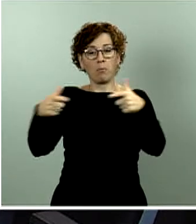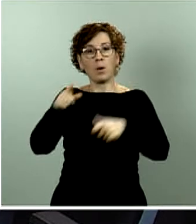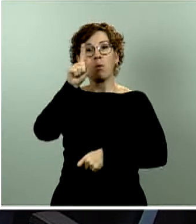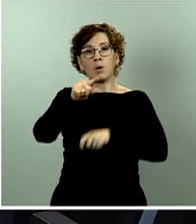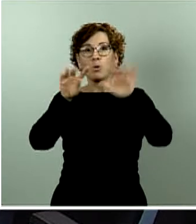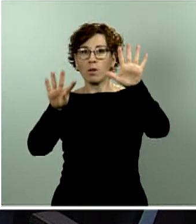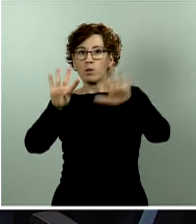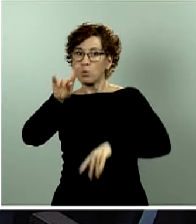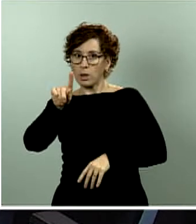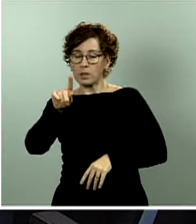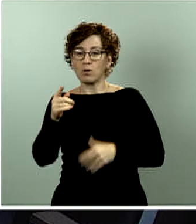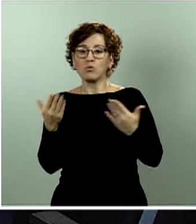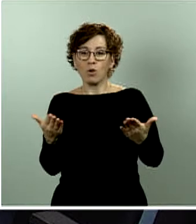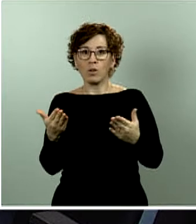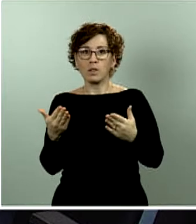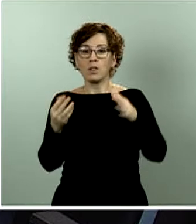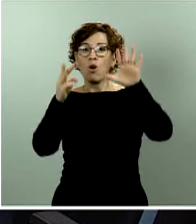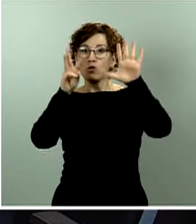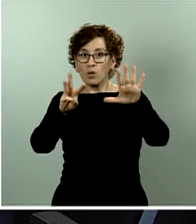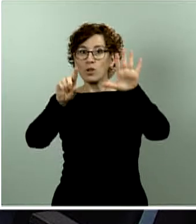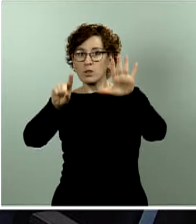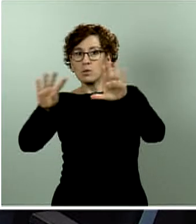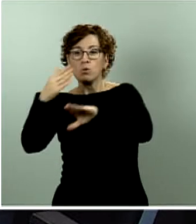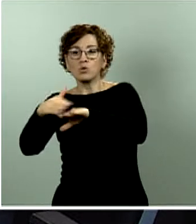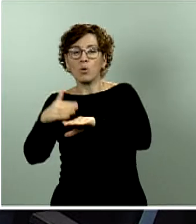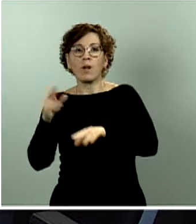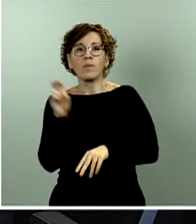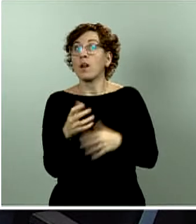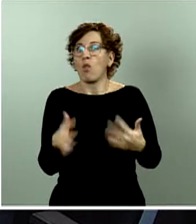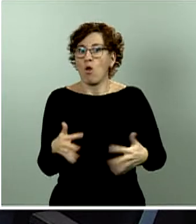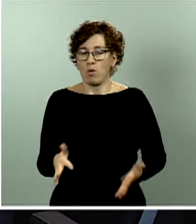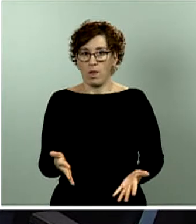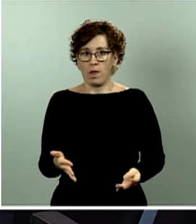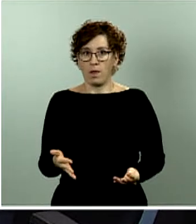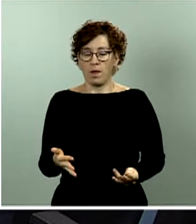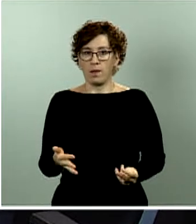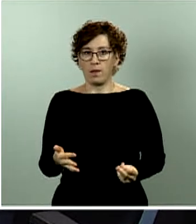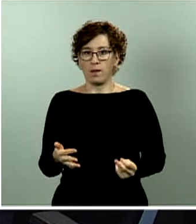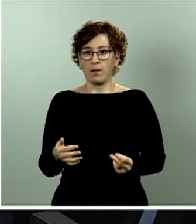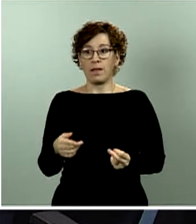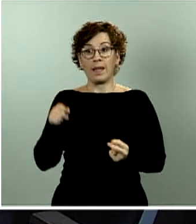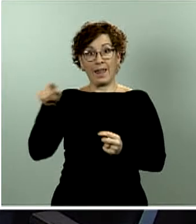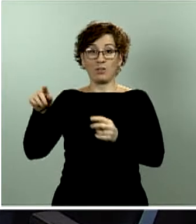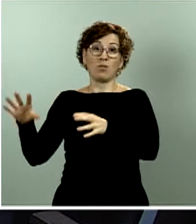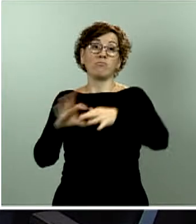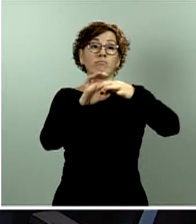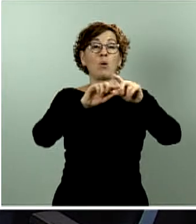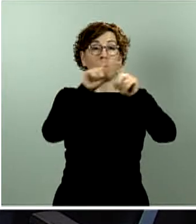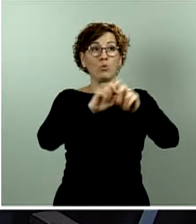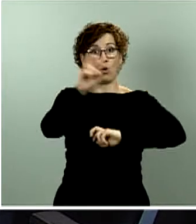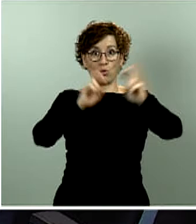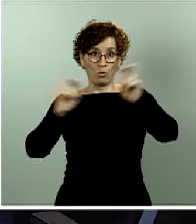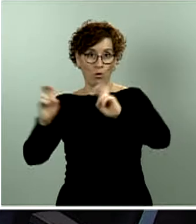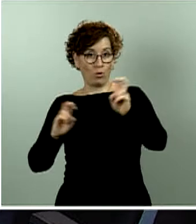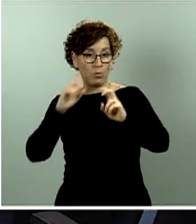dónde salen esos 861 de más? Es una pregunta que, de alguna manera, refuerza muchas preguntas de otros medios en relación con la dificultad